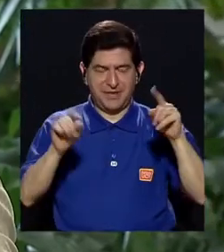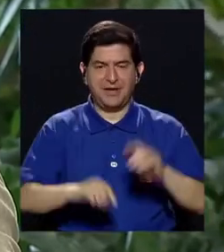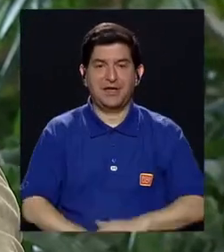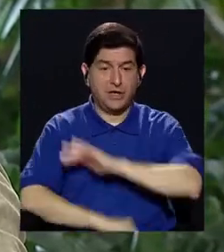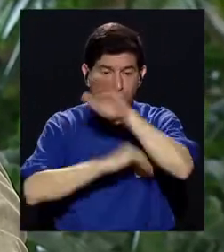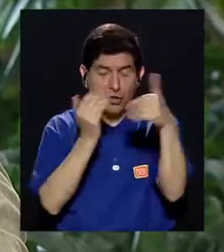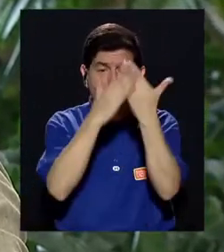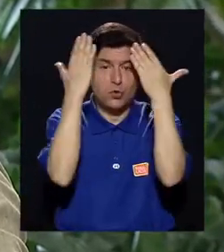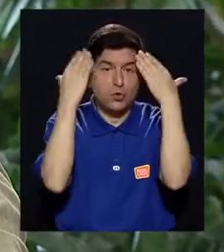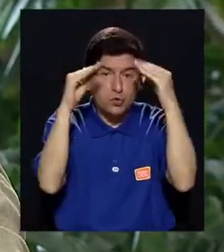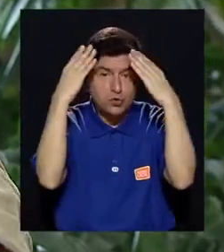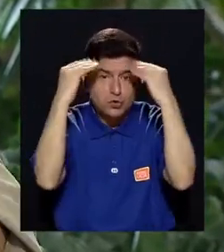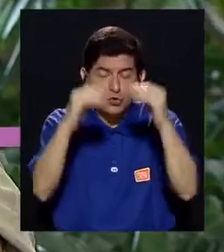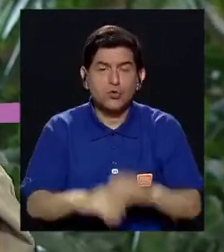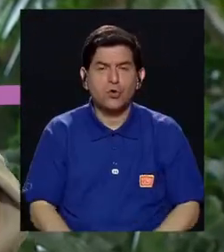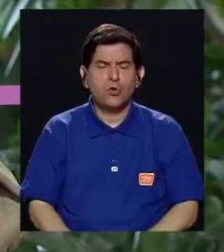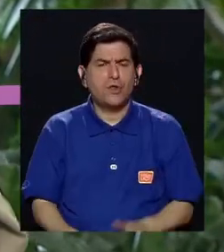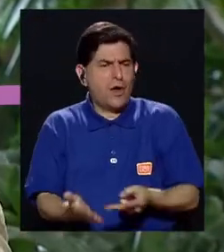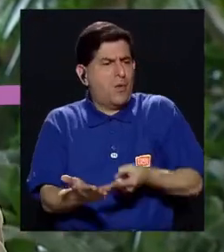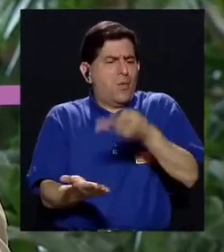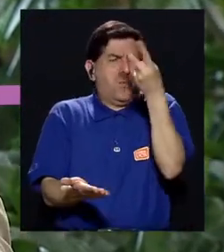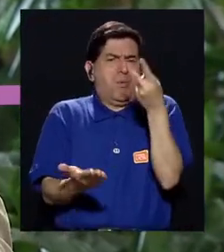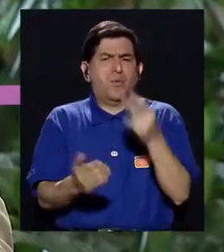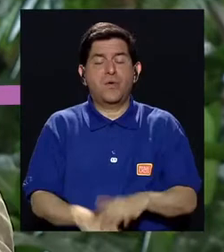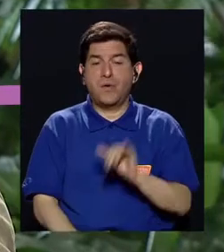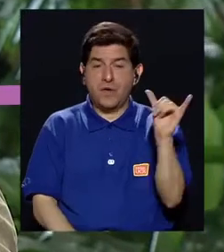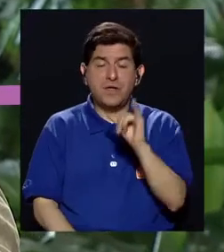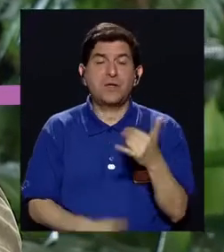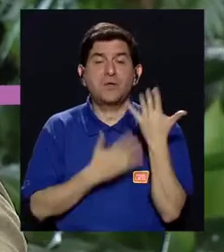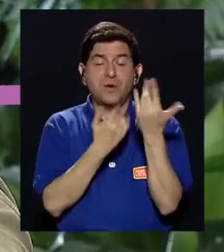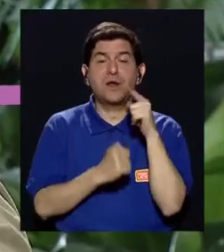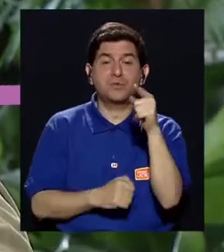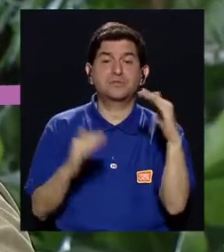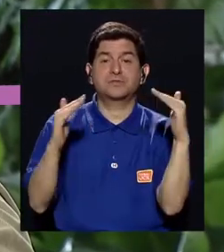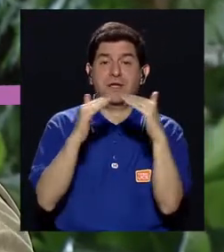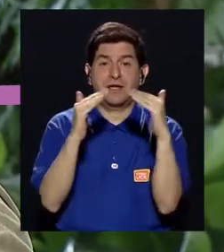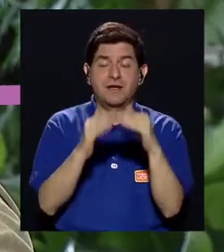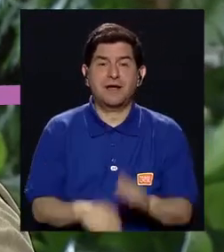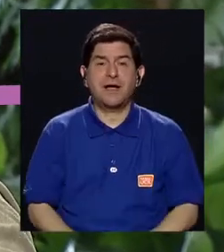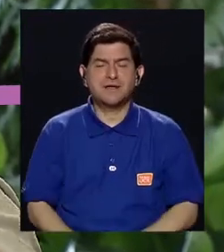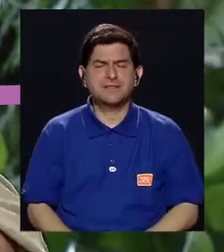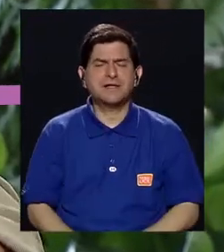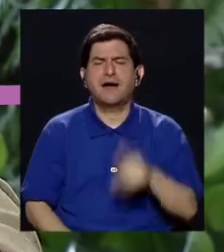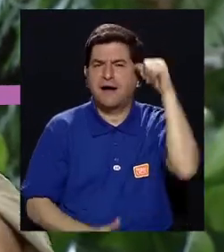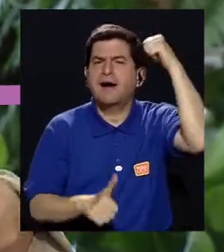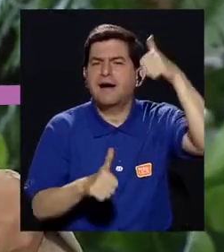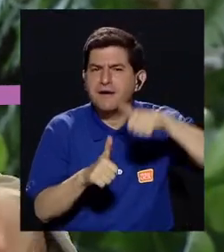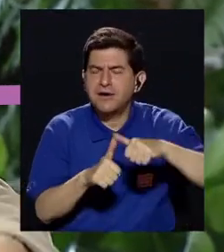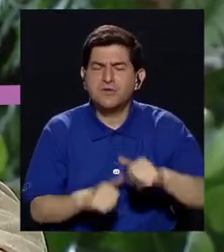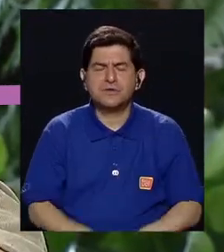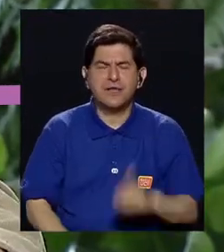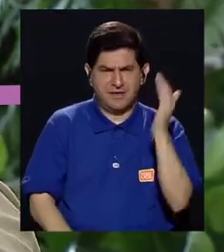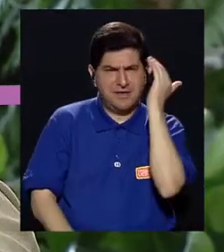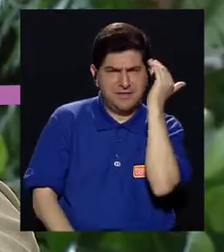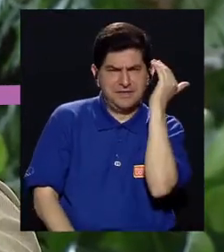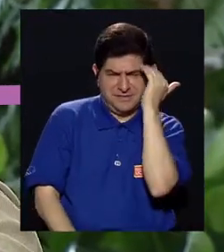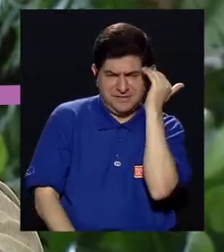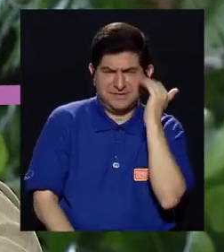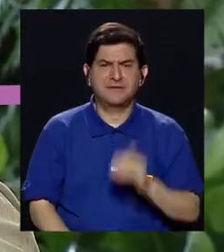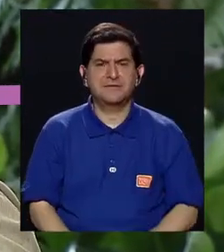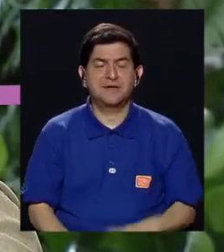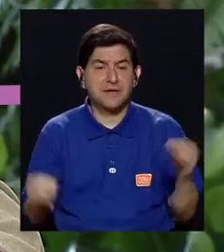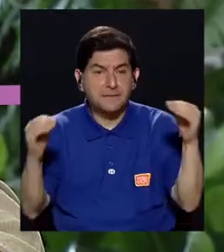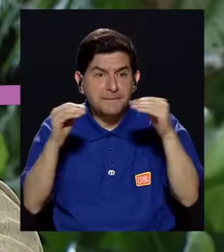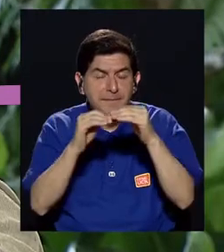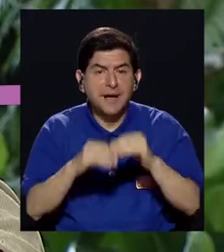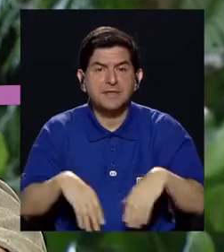esta información ha sido muy rica y asimismo esperamos que en sus hogares hayan podido tomar nota y hayan podido conocer un poco más acerca